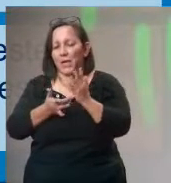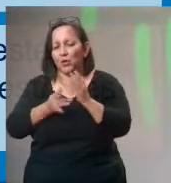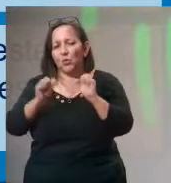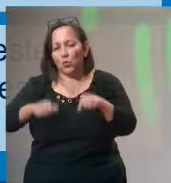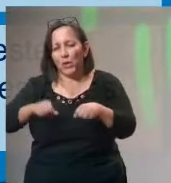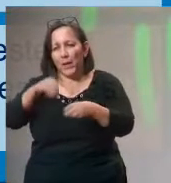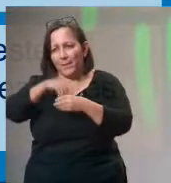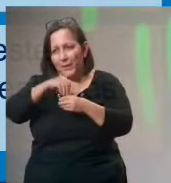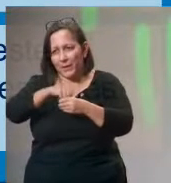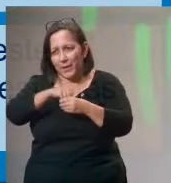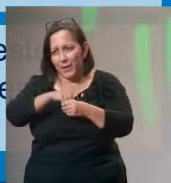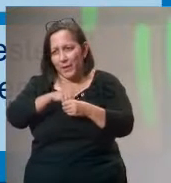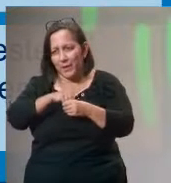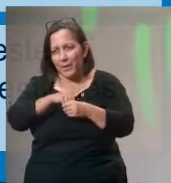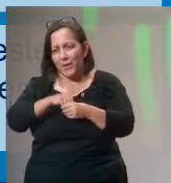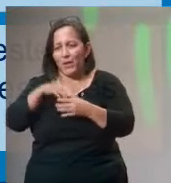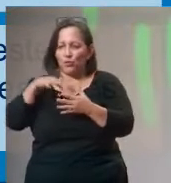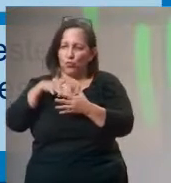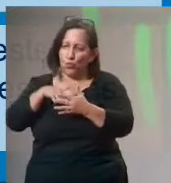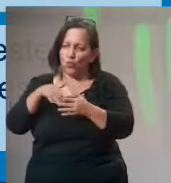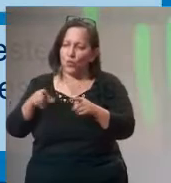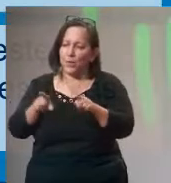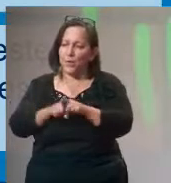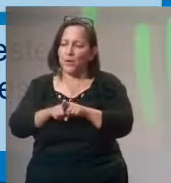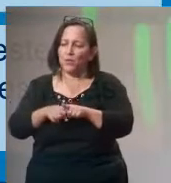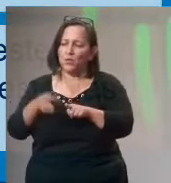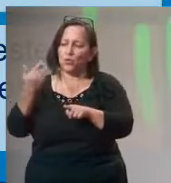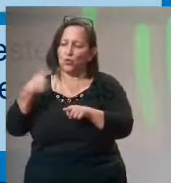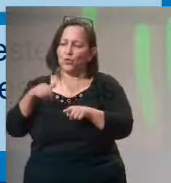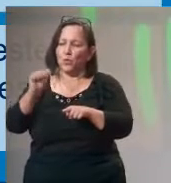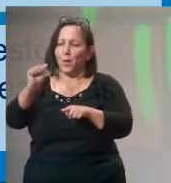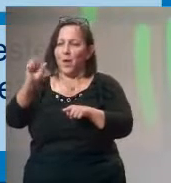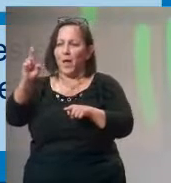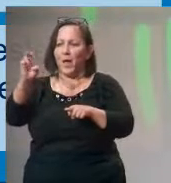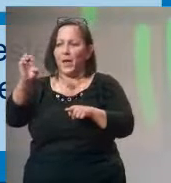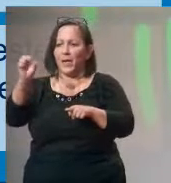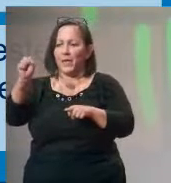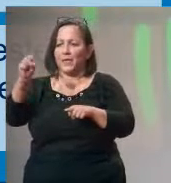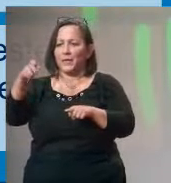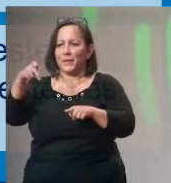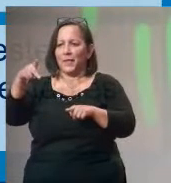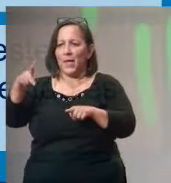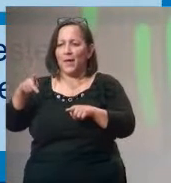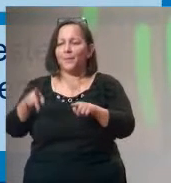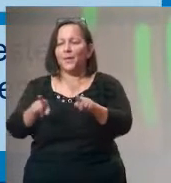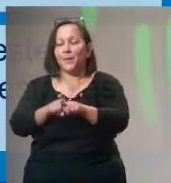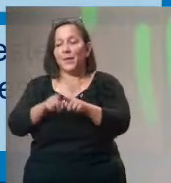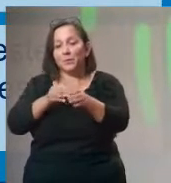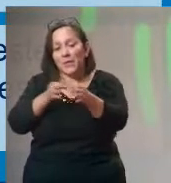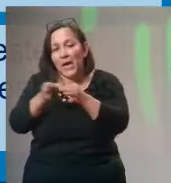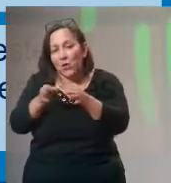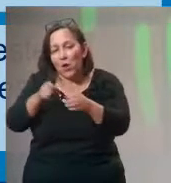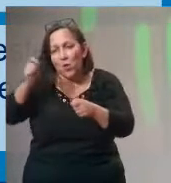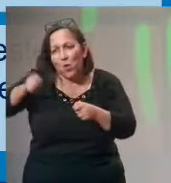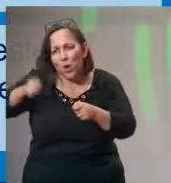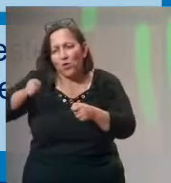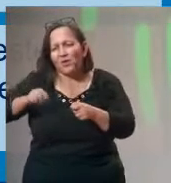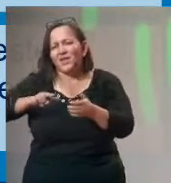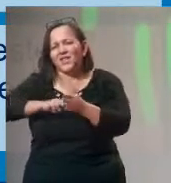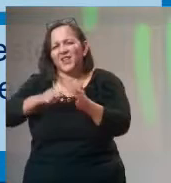invertir en estudios de trazadores. Estuvimos en ARECEP explicándole a los abogados qué es un